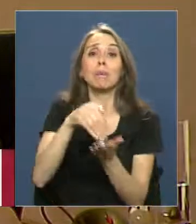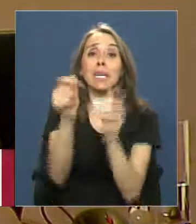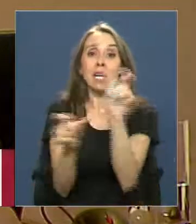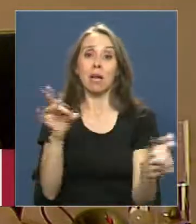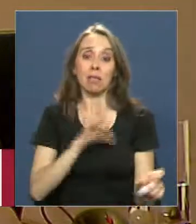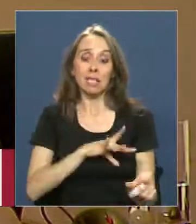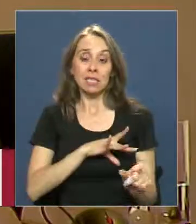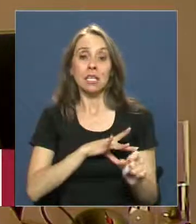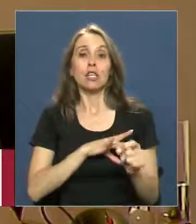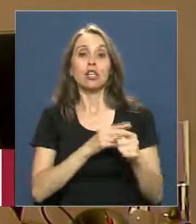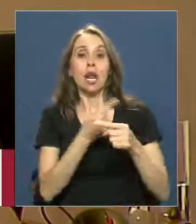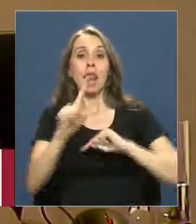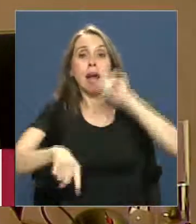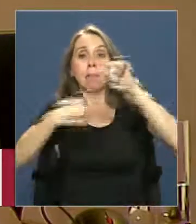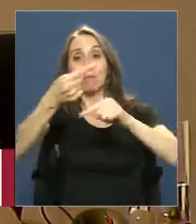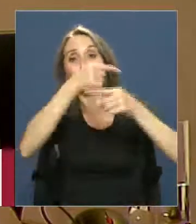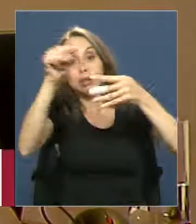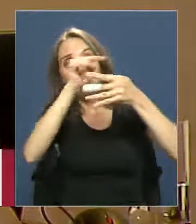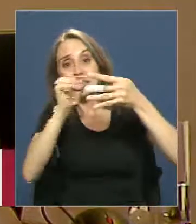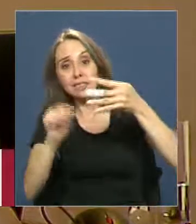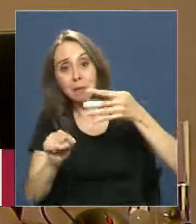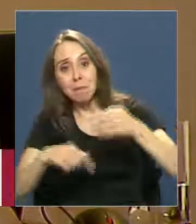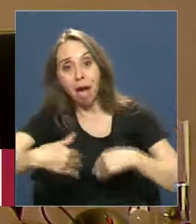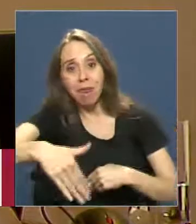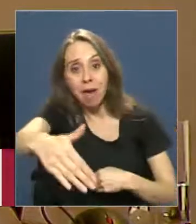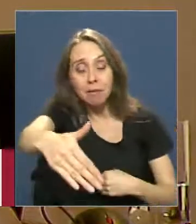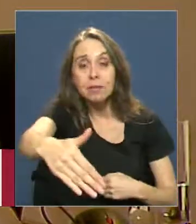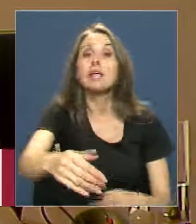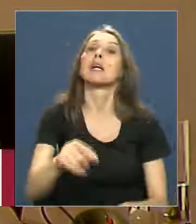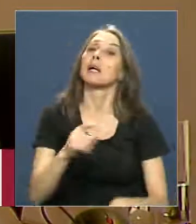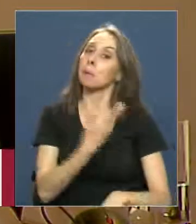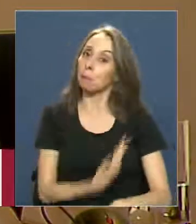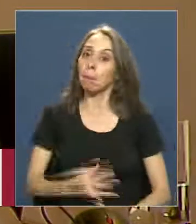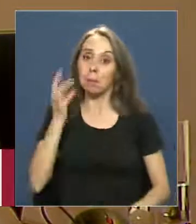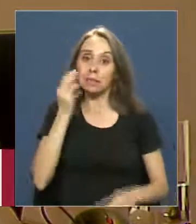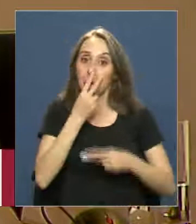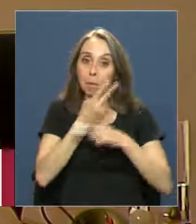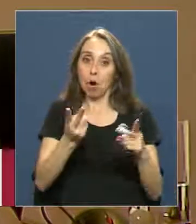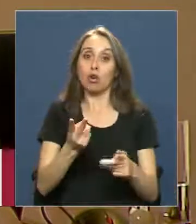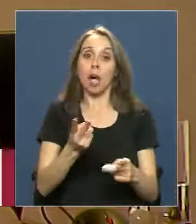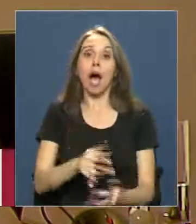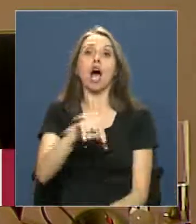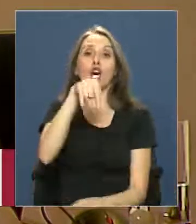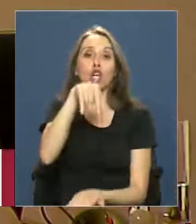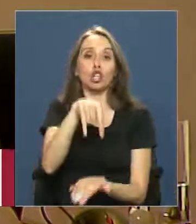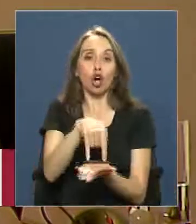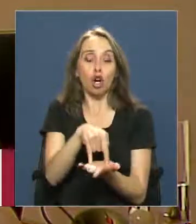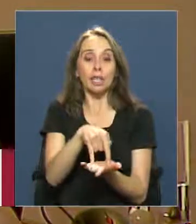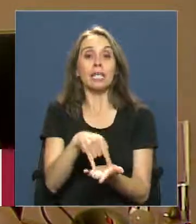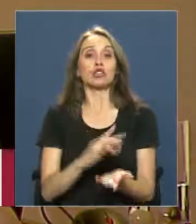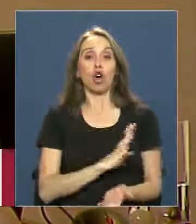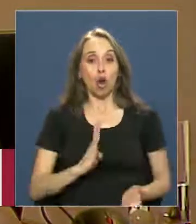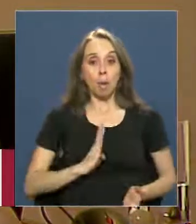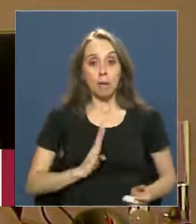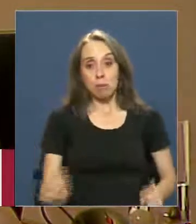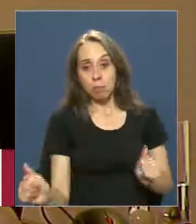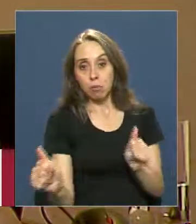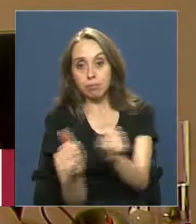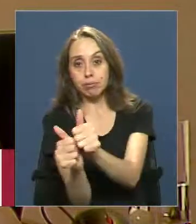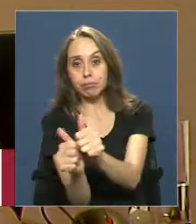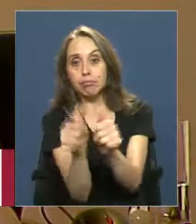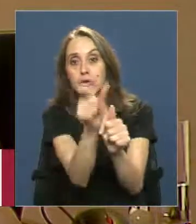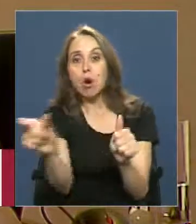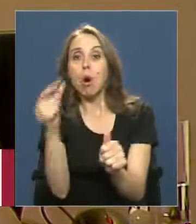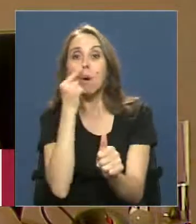durante las semanas que vienen. Presidenta, es tiempo de demostrar que este Congreso está al lado de las y